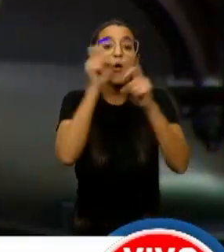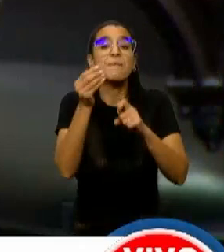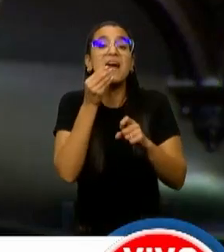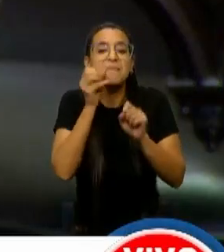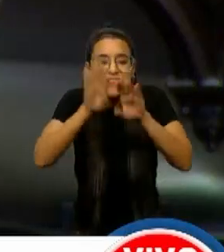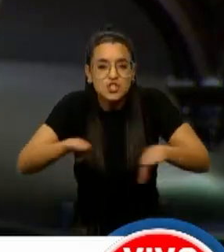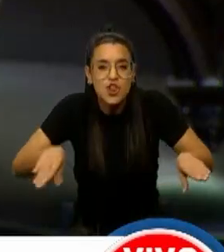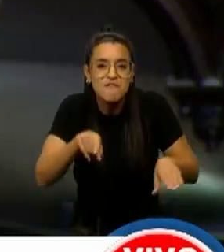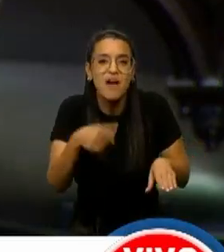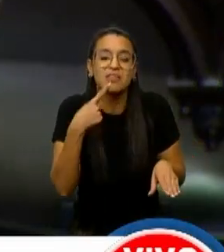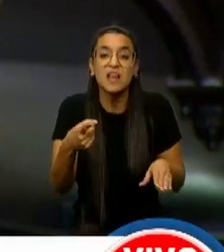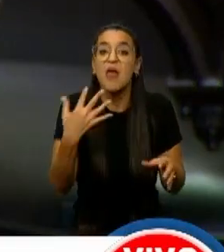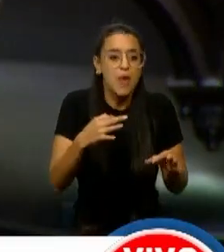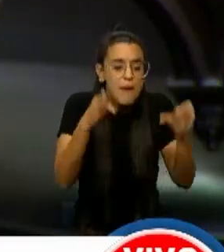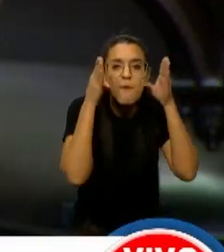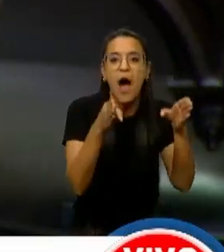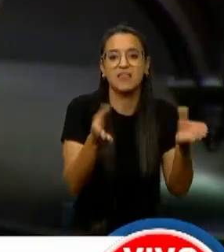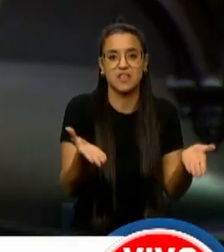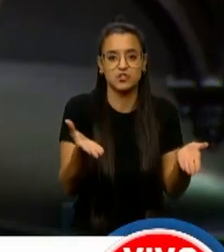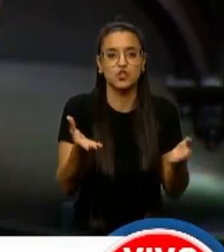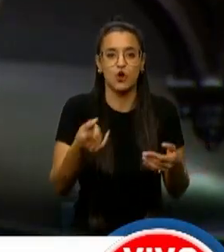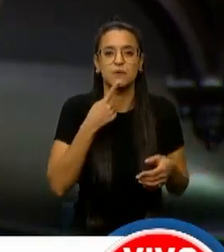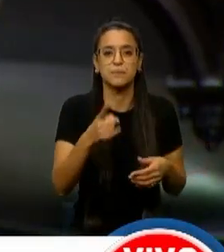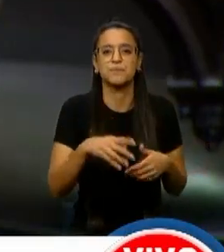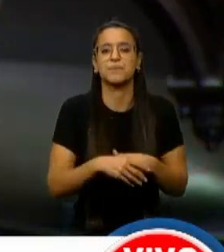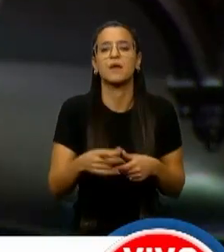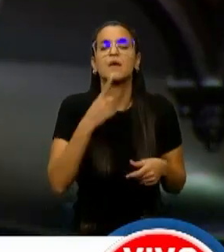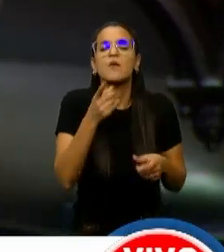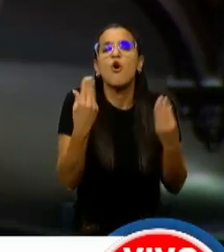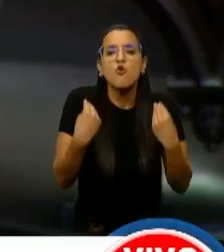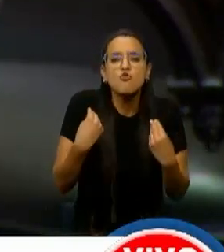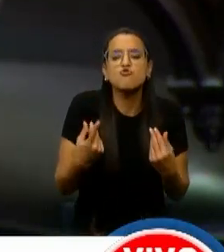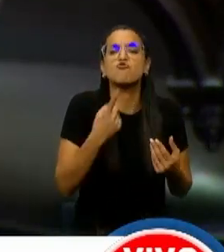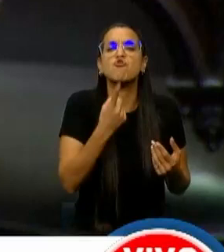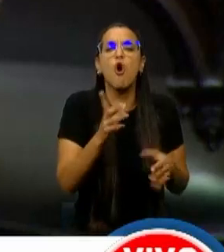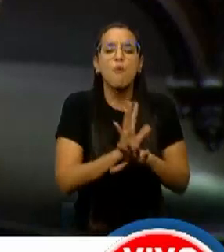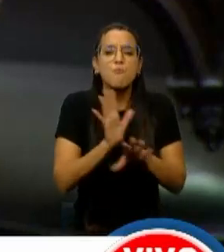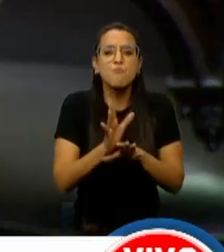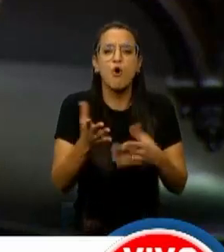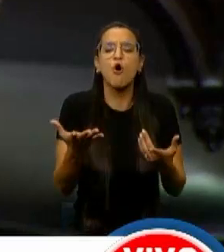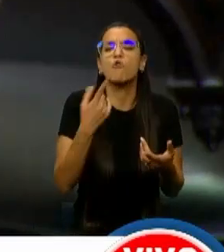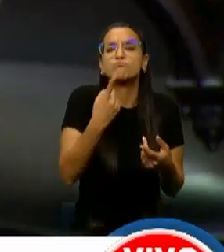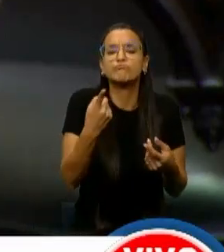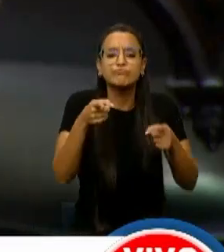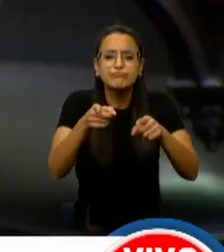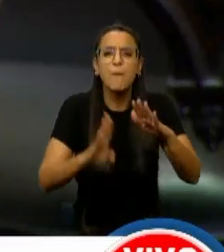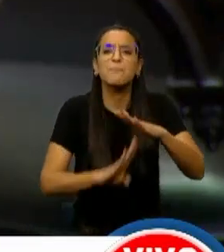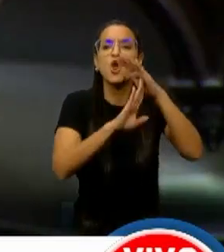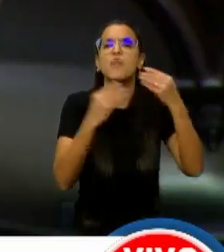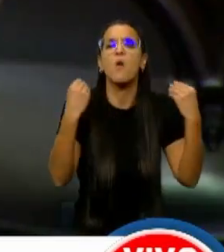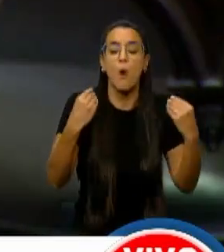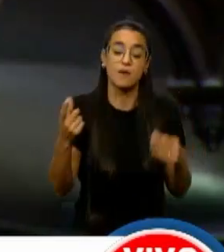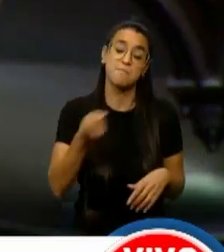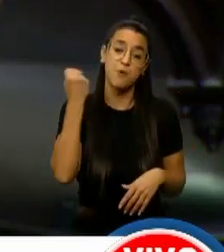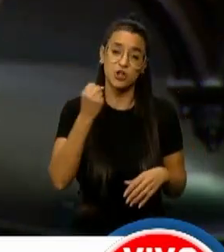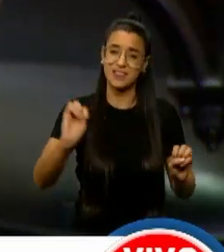que atender, sino que nos interpela sobre cómo fijamos las prioridades en este Congreso. Y me parece importante